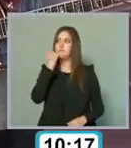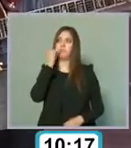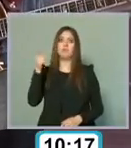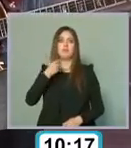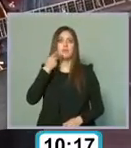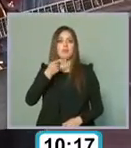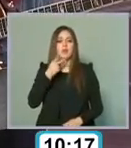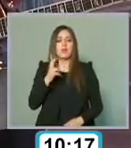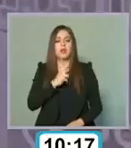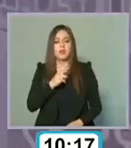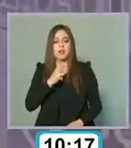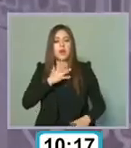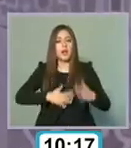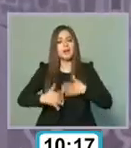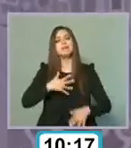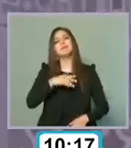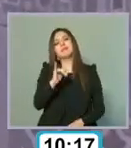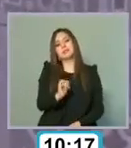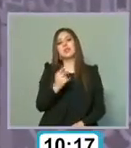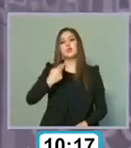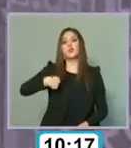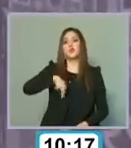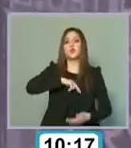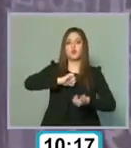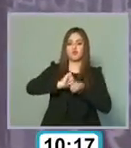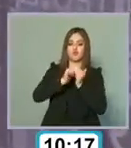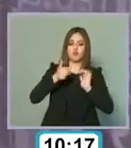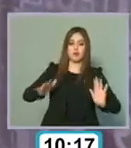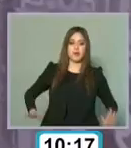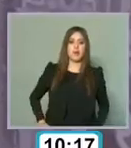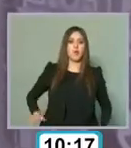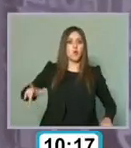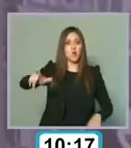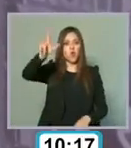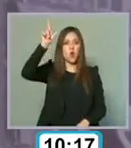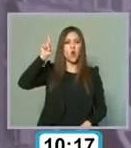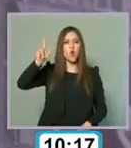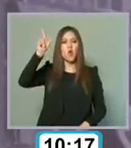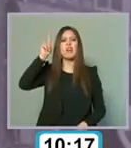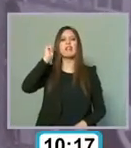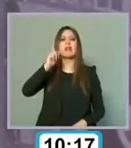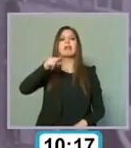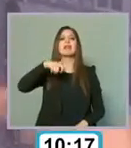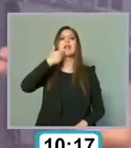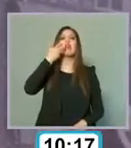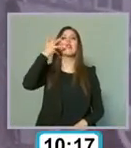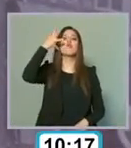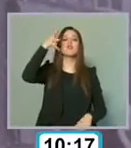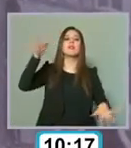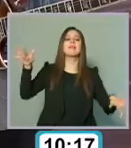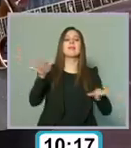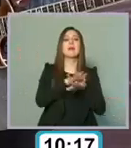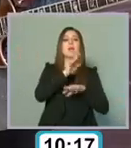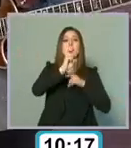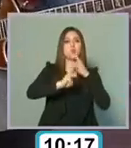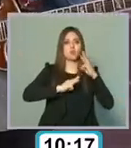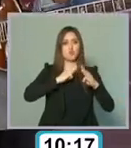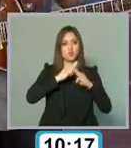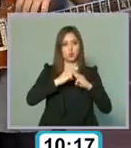Es que somos súper locos porque creo que soñamos con cambiar este planeta. Ah, lo que me contabas, que Sí. tienen